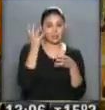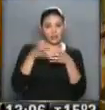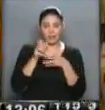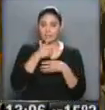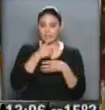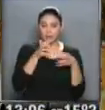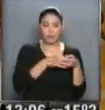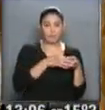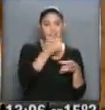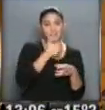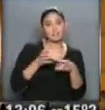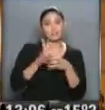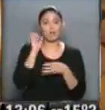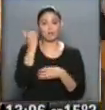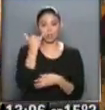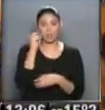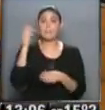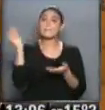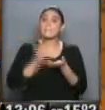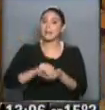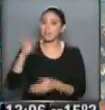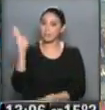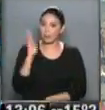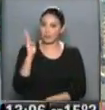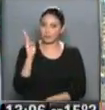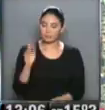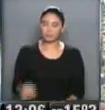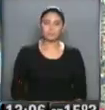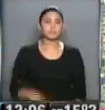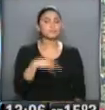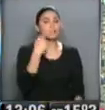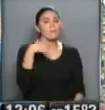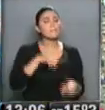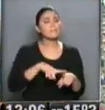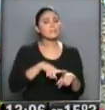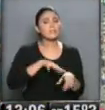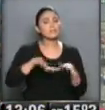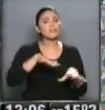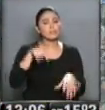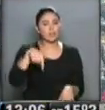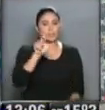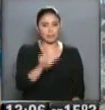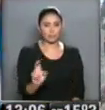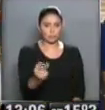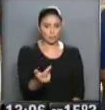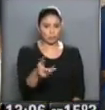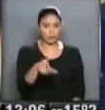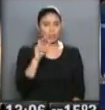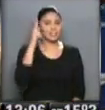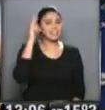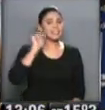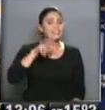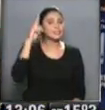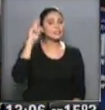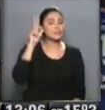Arsenal Boys, más las dos de la Primera B Nacional, está claro. Maxi, ¿qué se sabe de las circunstancias en las cuales finalmente muere este joven hombre de 38